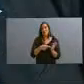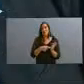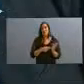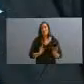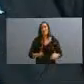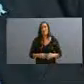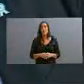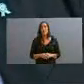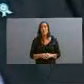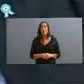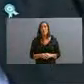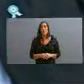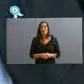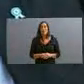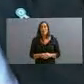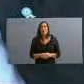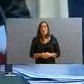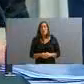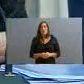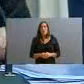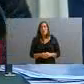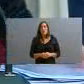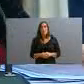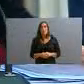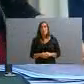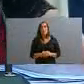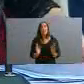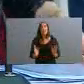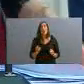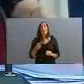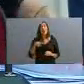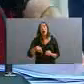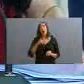esto me lleva al último tema